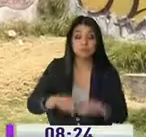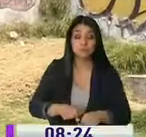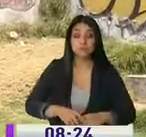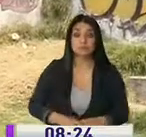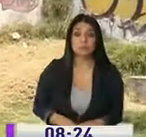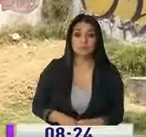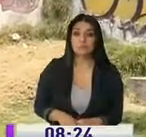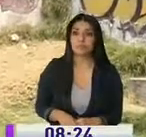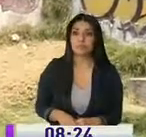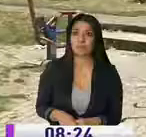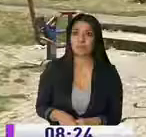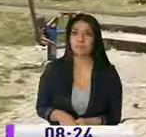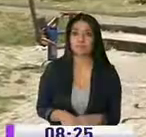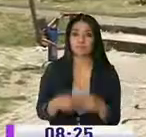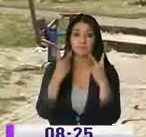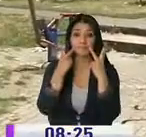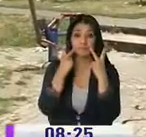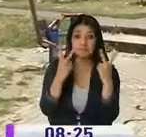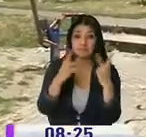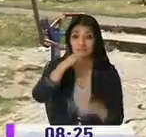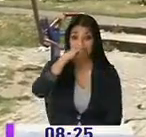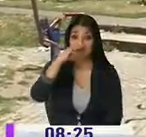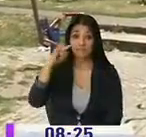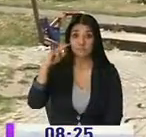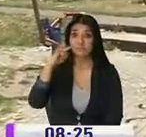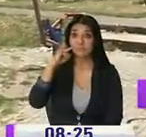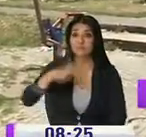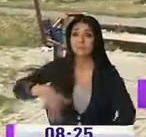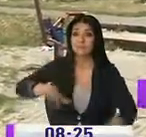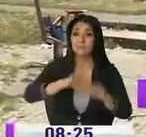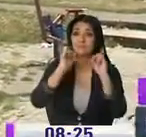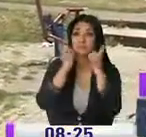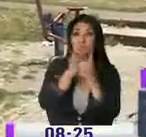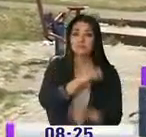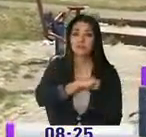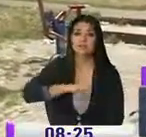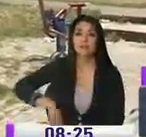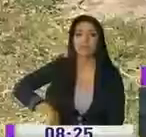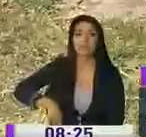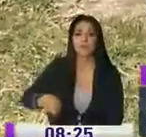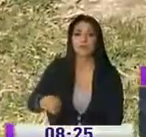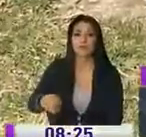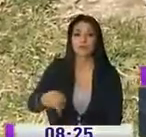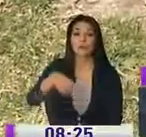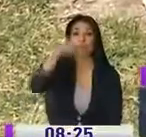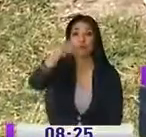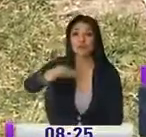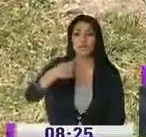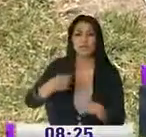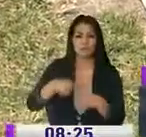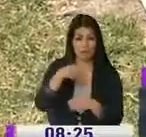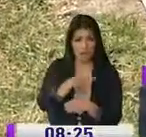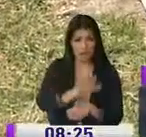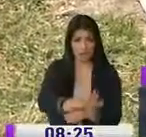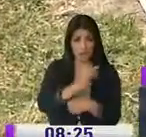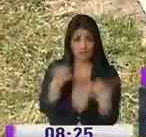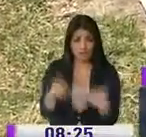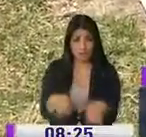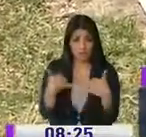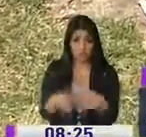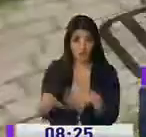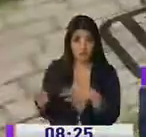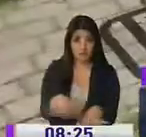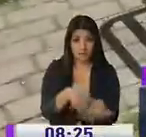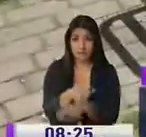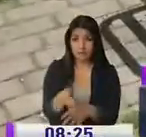en estas condiciones los niños del barrio san salvador en el centro occidente de la ciudad tienen que realizar cualquier tipo de actividad